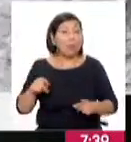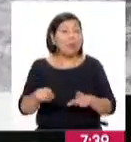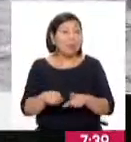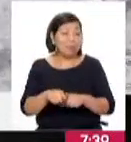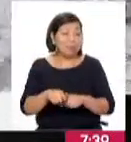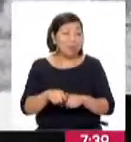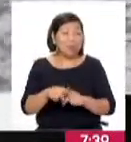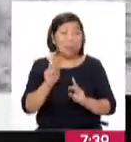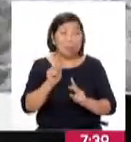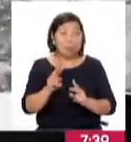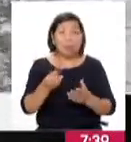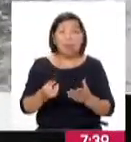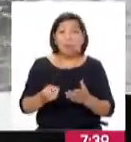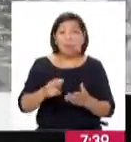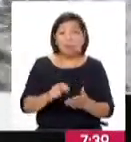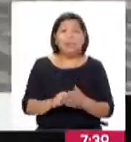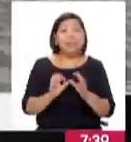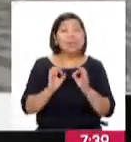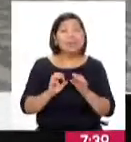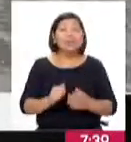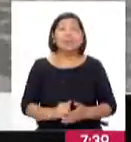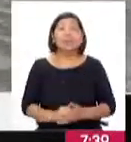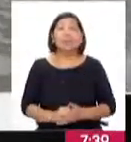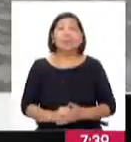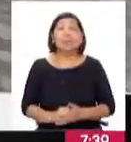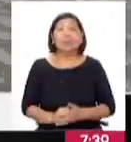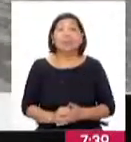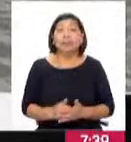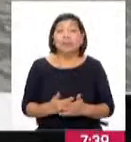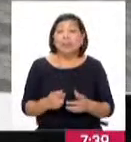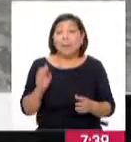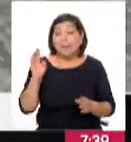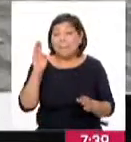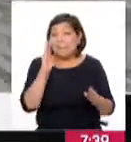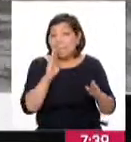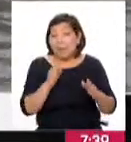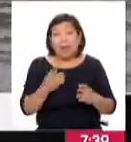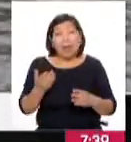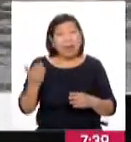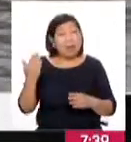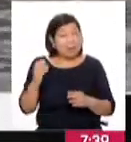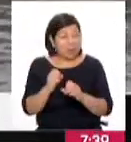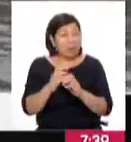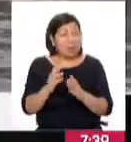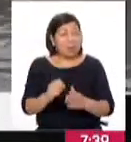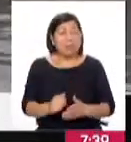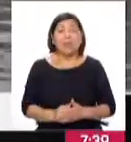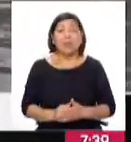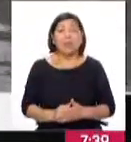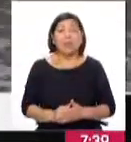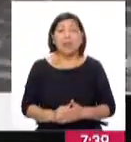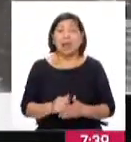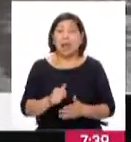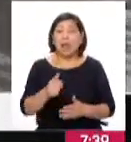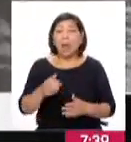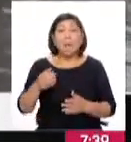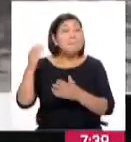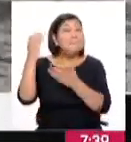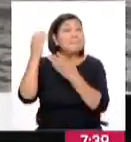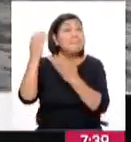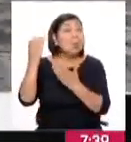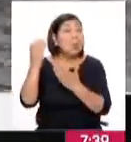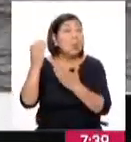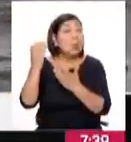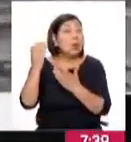que están siendo monitoreadas constantemente no Sí pues en realidad preocupa que hace unos días nada más las inundaciones en piura cuando